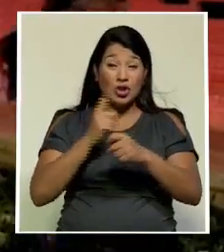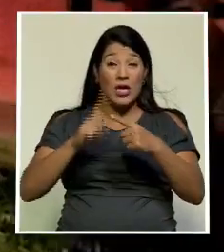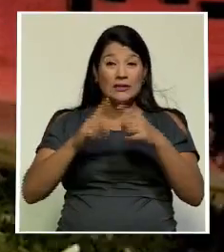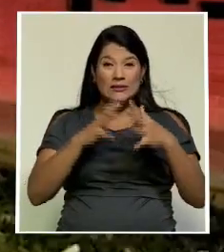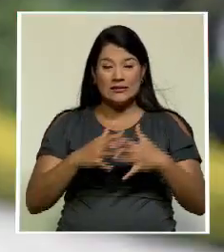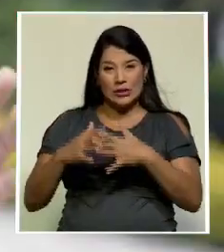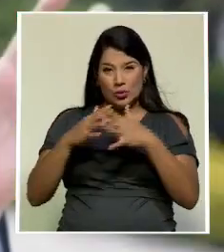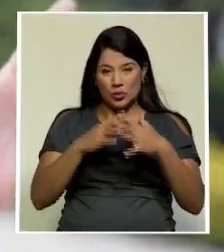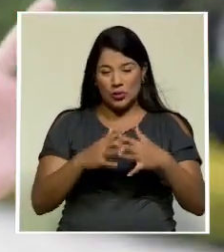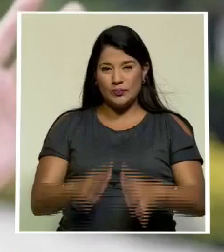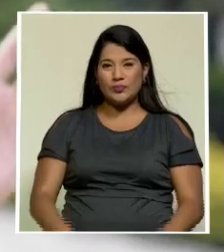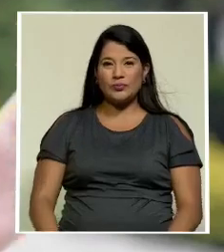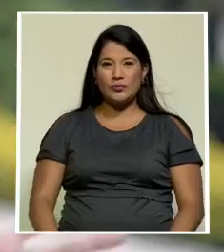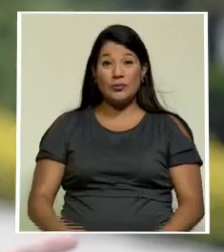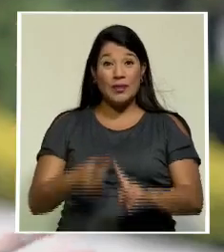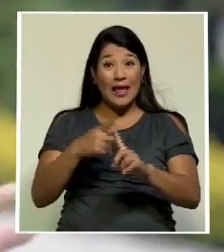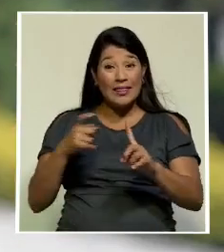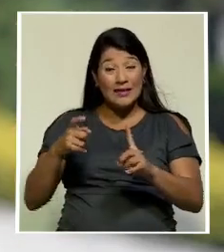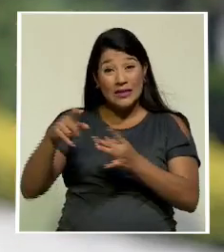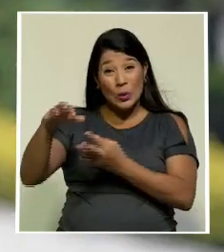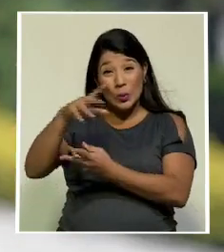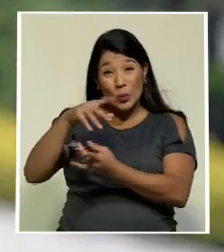Unidos. Desde que fue el huracán Mitch,